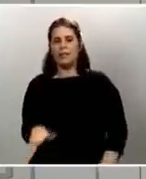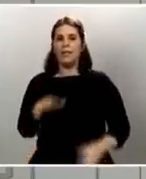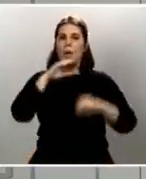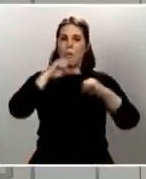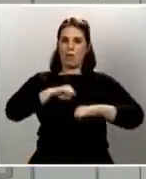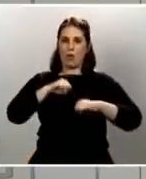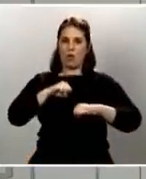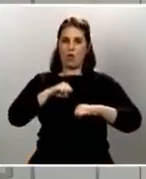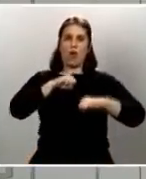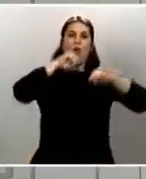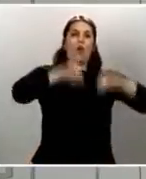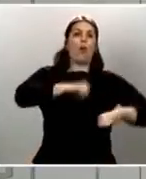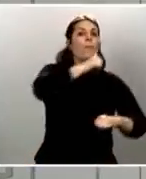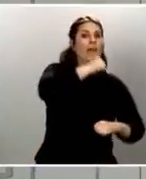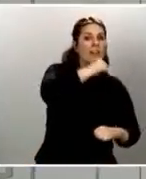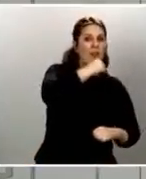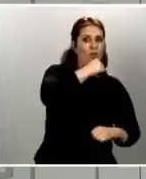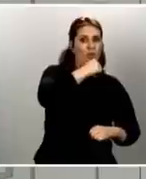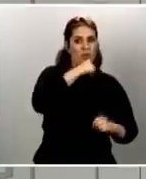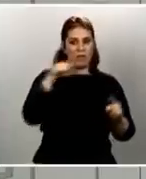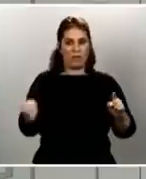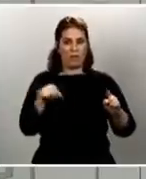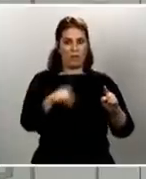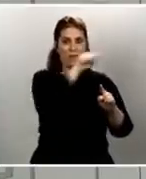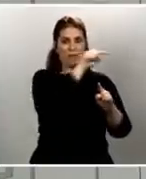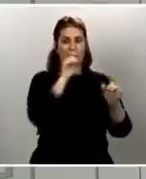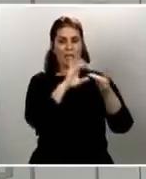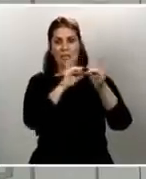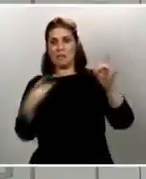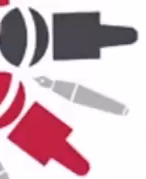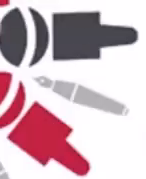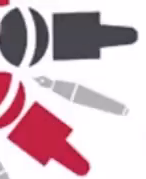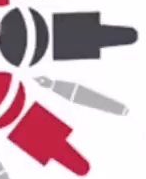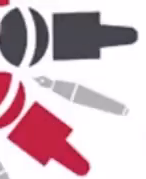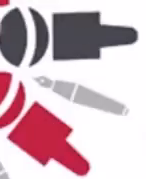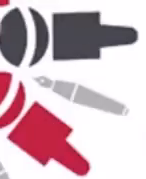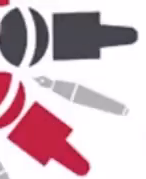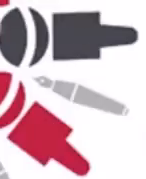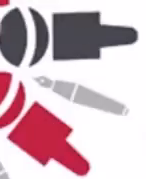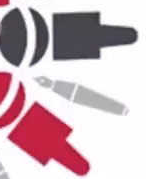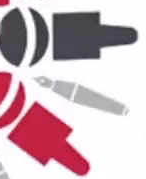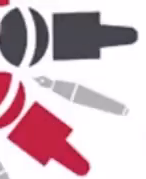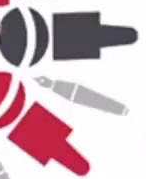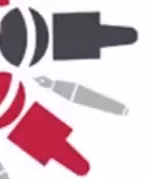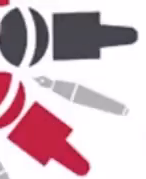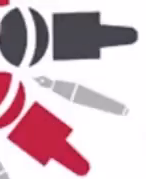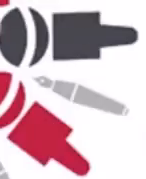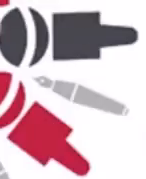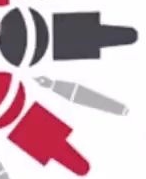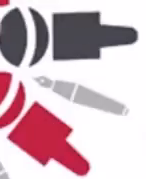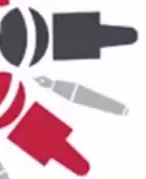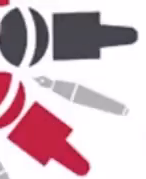non difiere de forma fundamental. e,